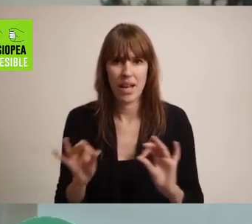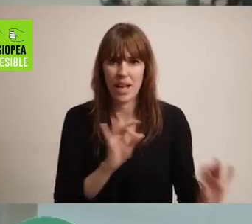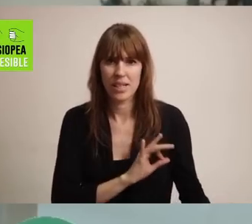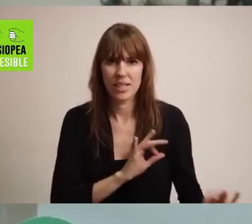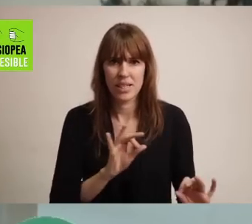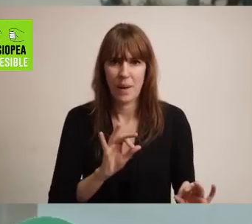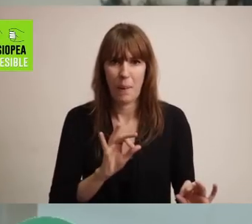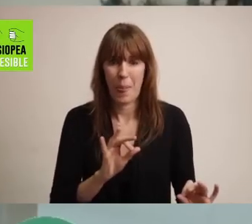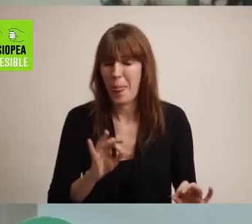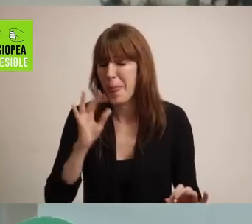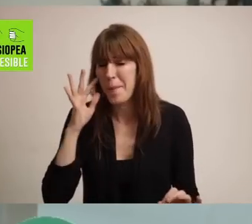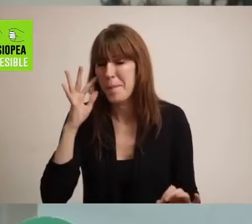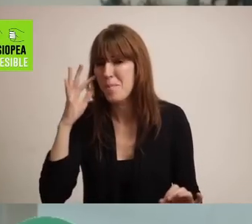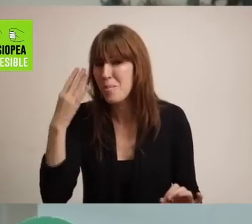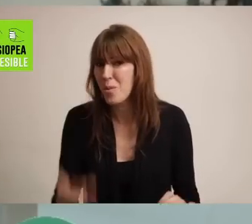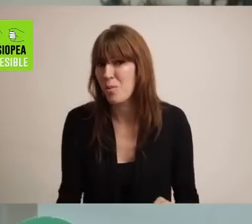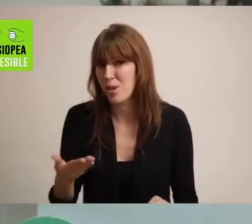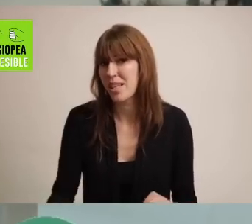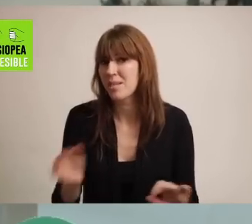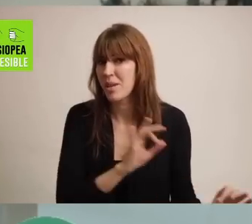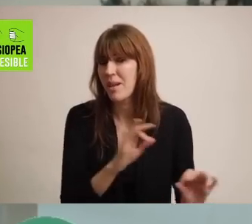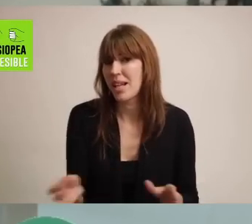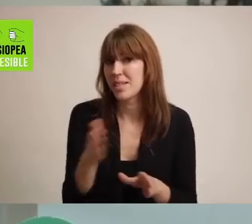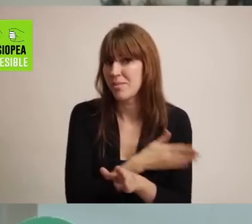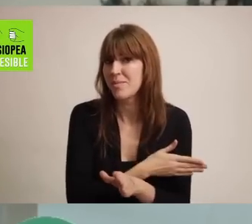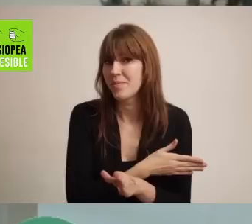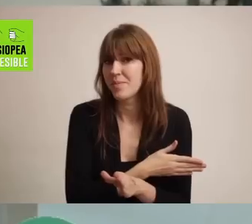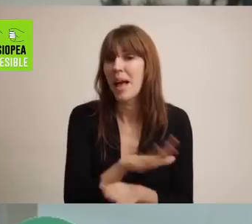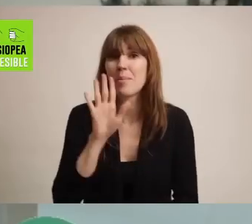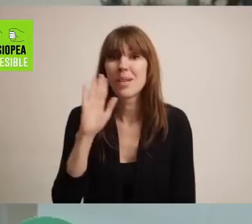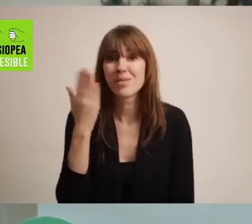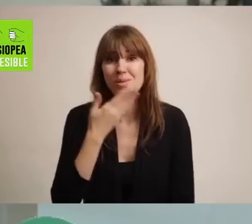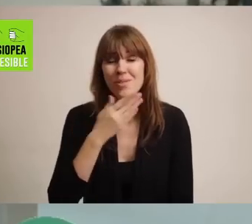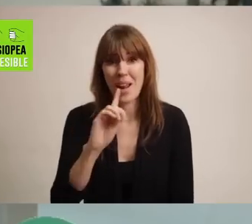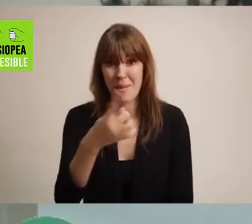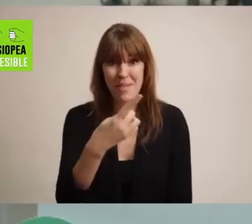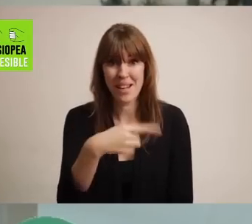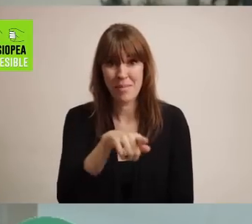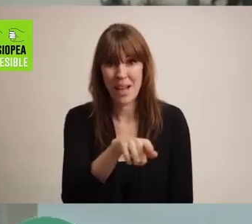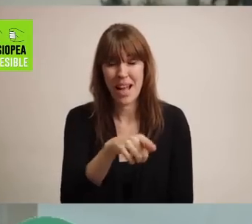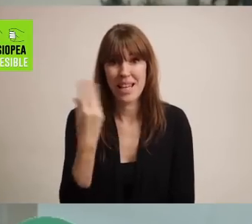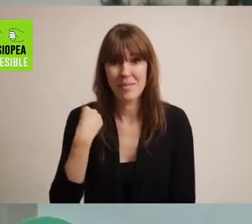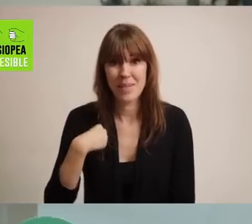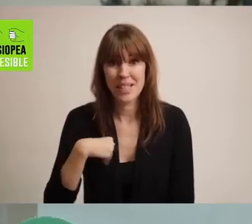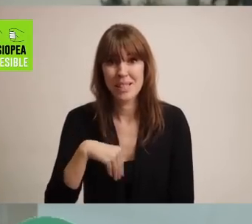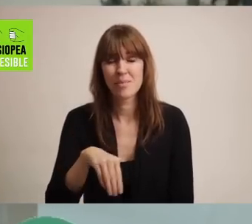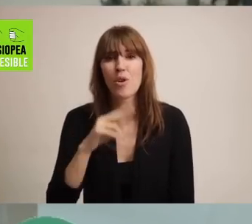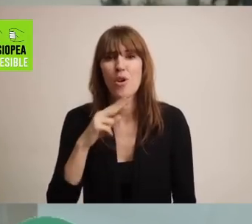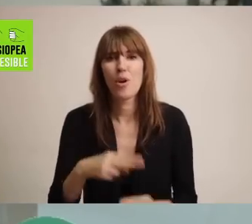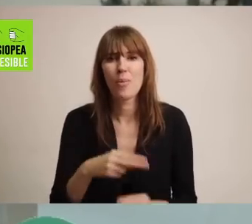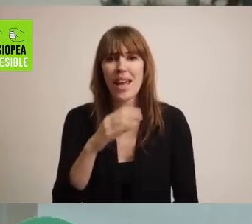que realmente había que prepararse. Pero claro, de esa escuela primaria, que era la escuela